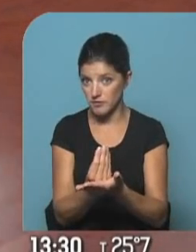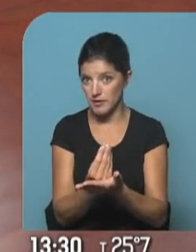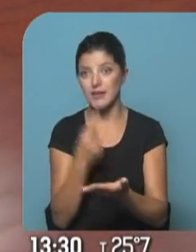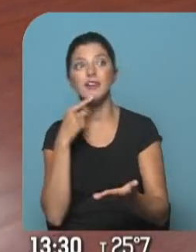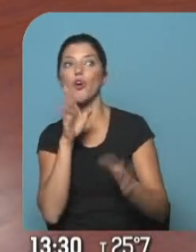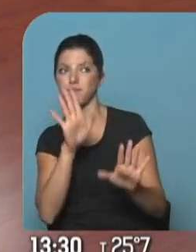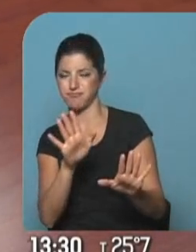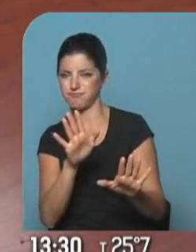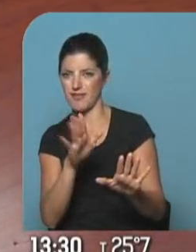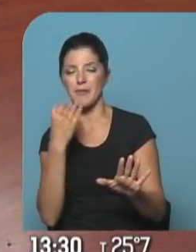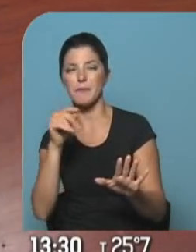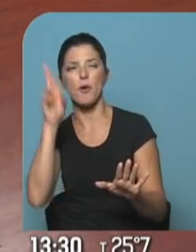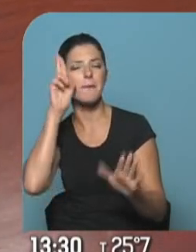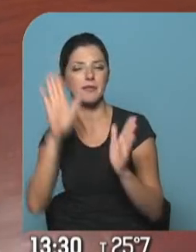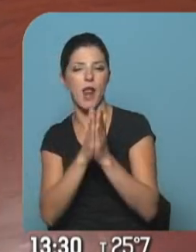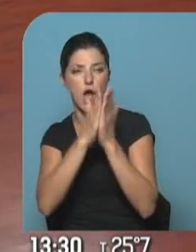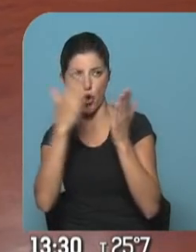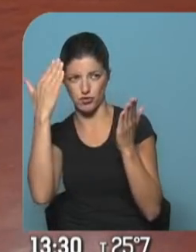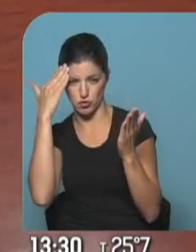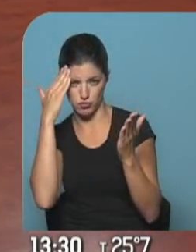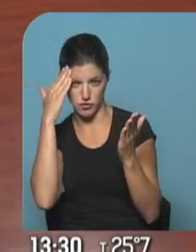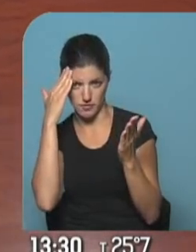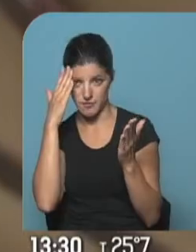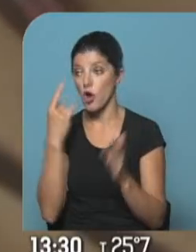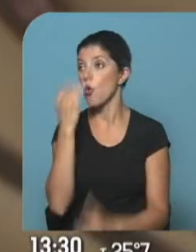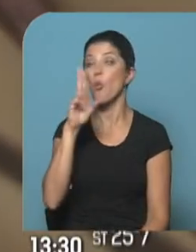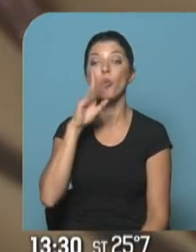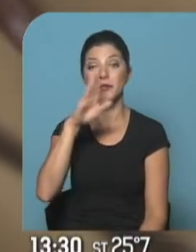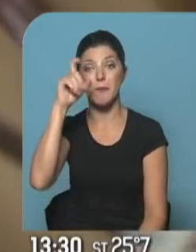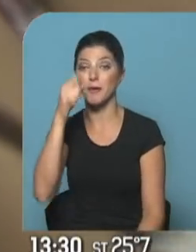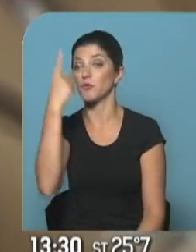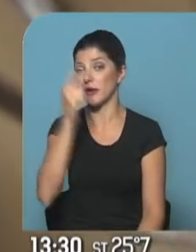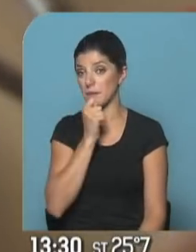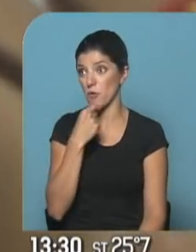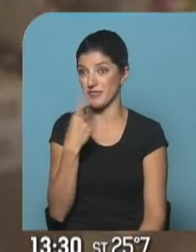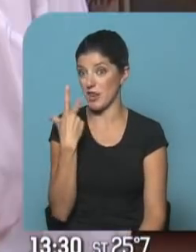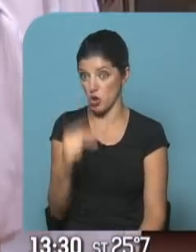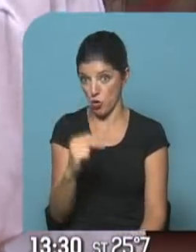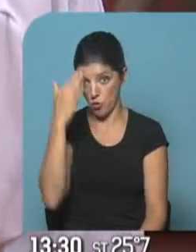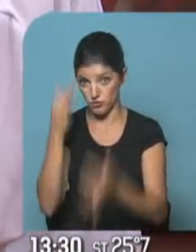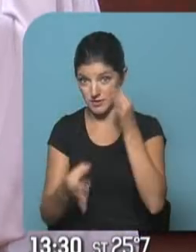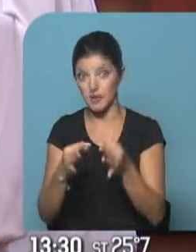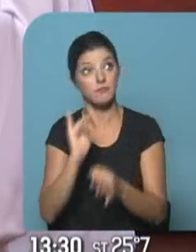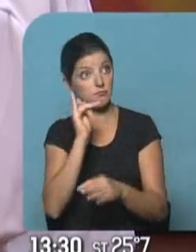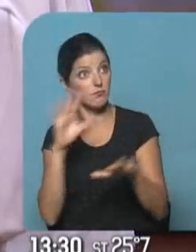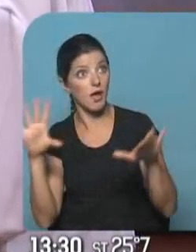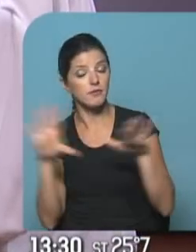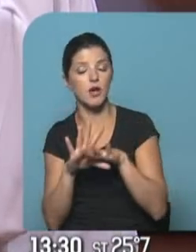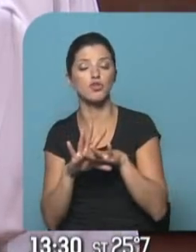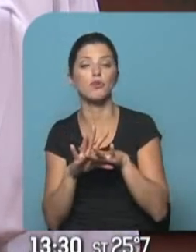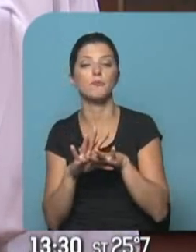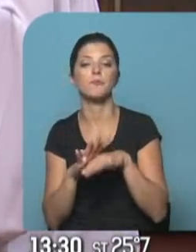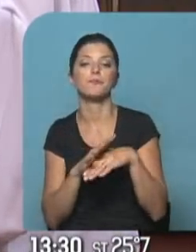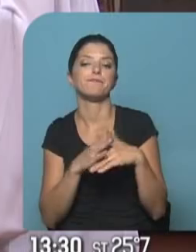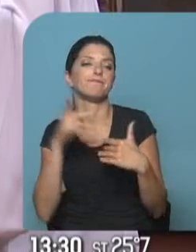excederse de lo que la Constitución... Uribe es el caso de cómo la justicia le dijo que no. Exactamente. Bueno, aquí ya ahora estamos en